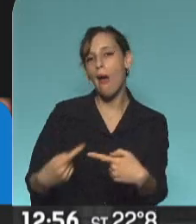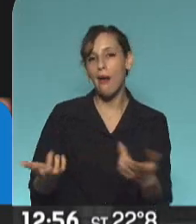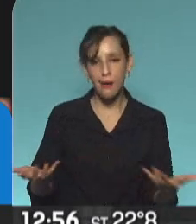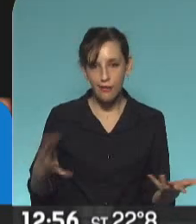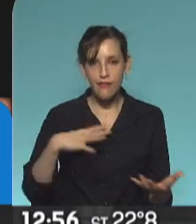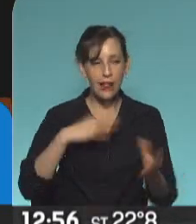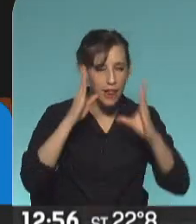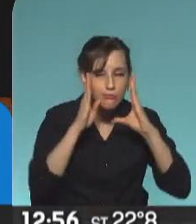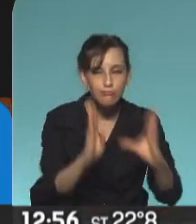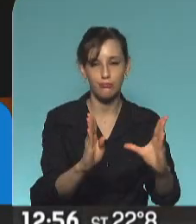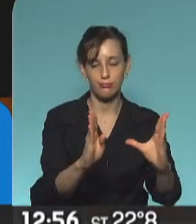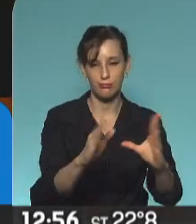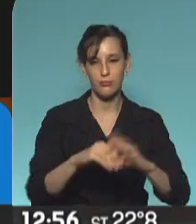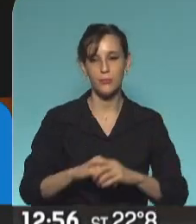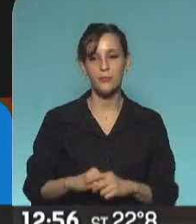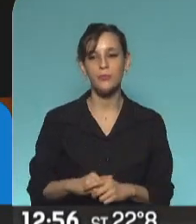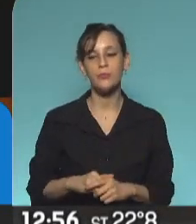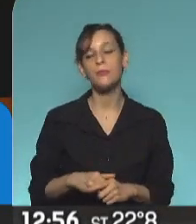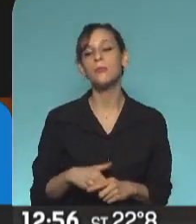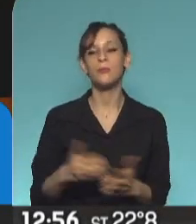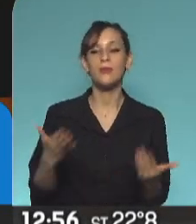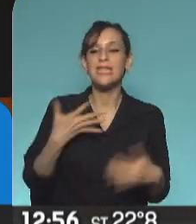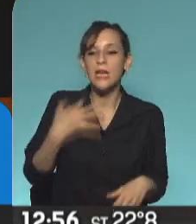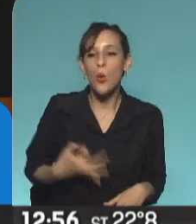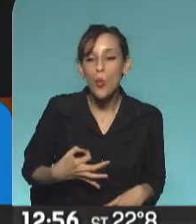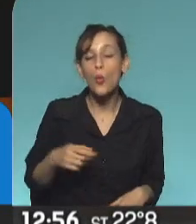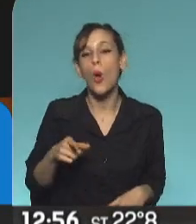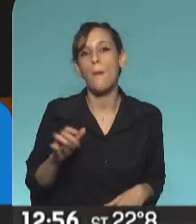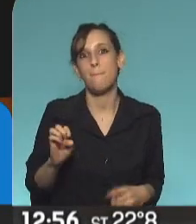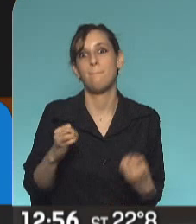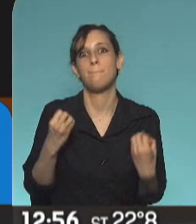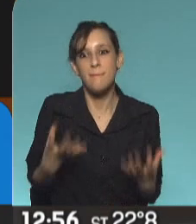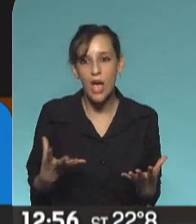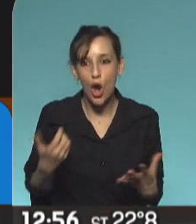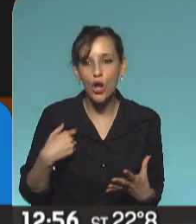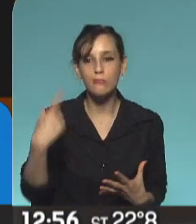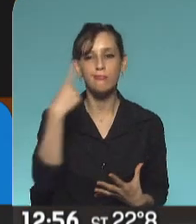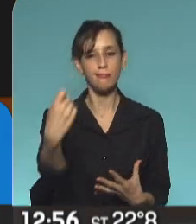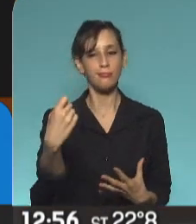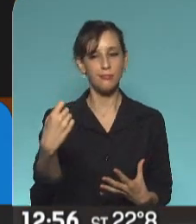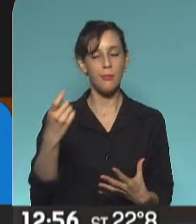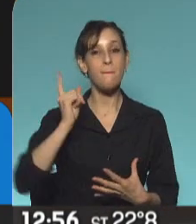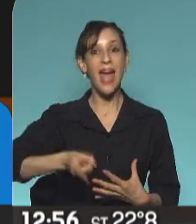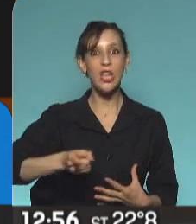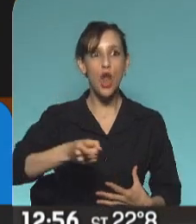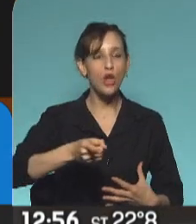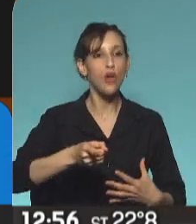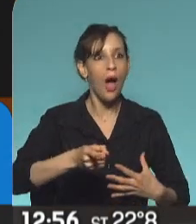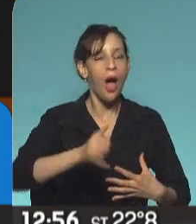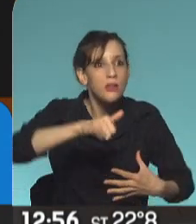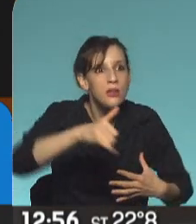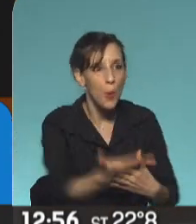sería probablemente mejor que se sobredimensionar al riesgo porque en todo y no que se lo minimice